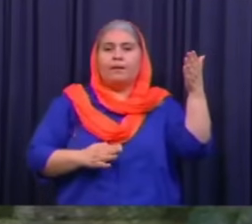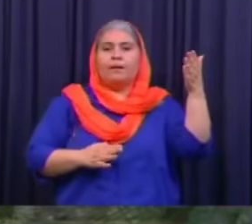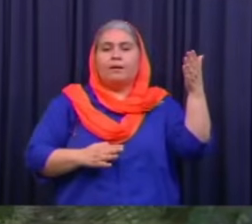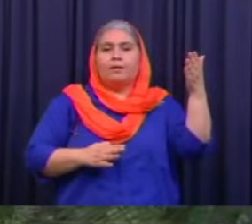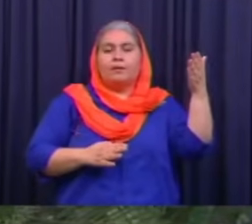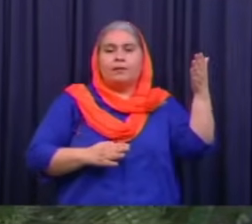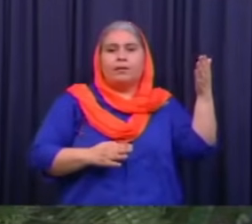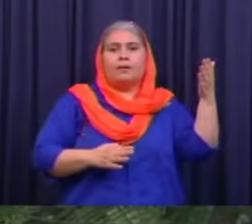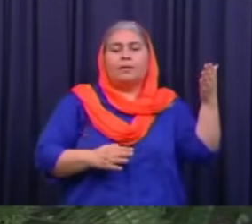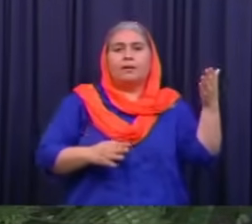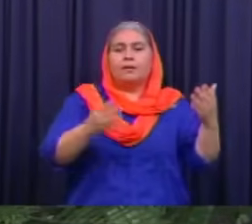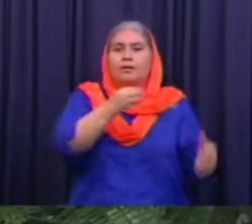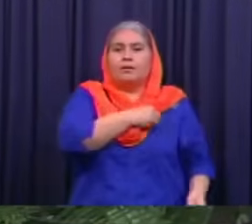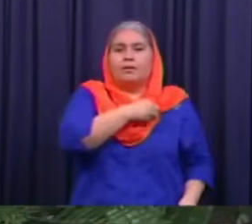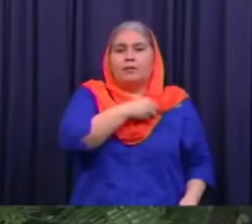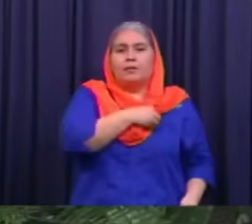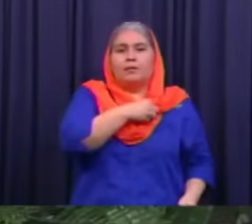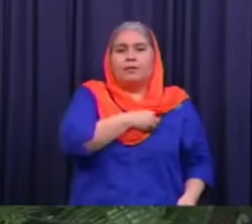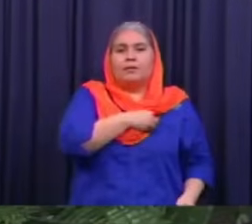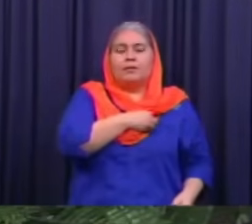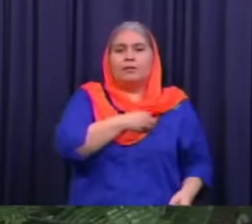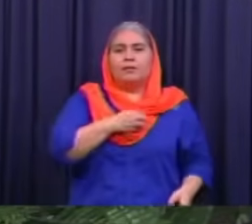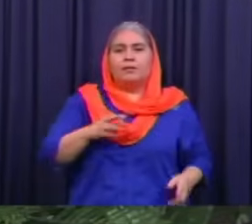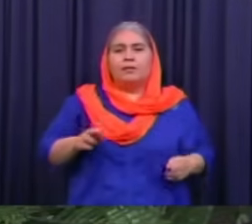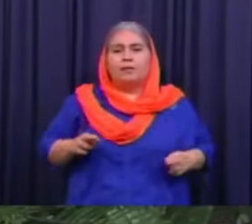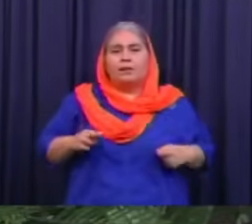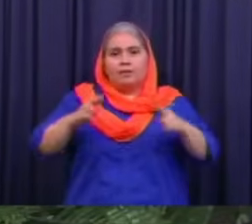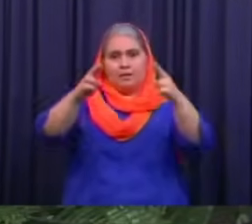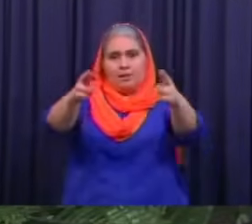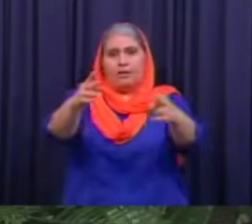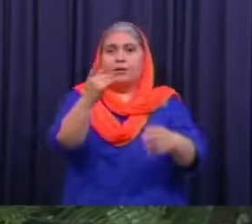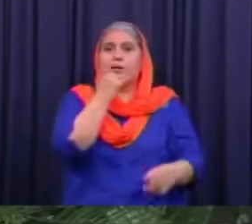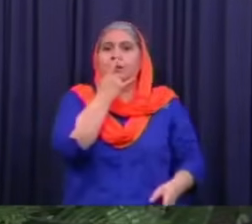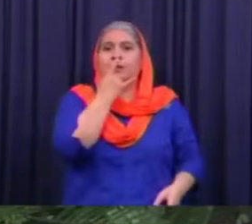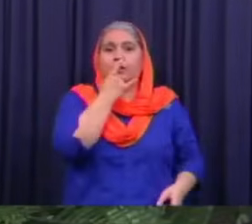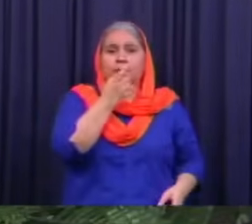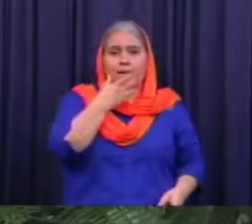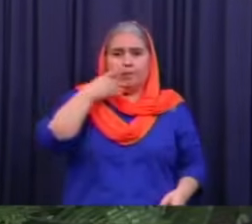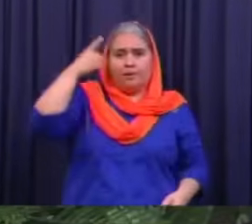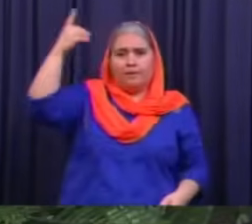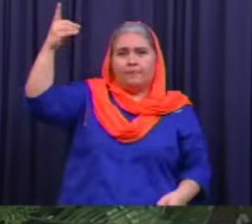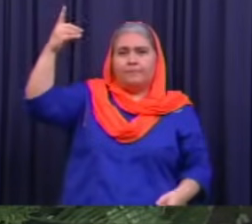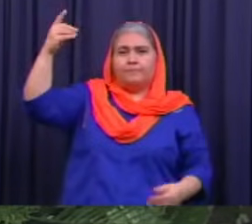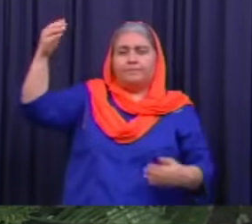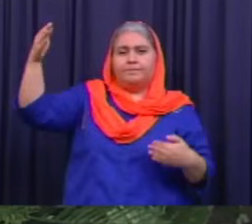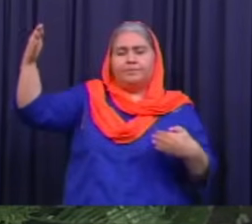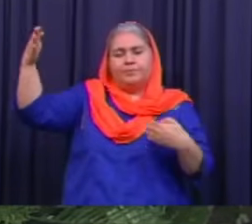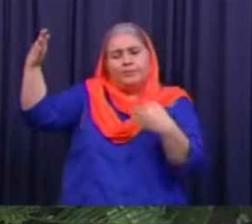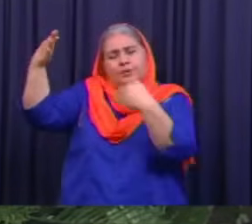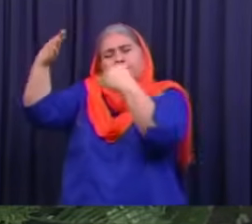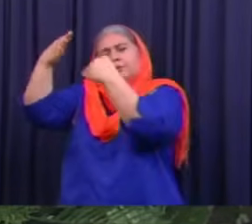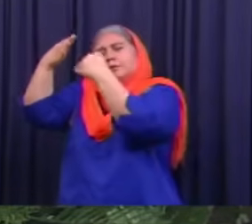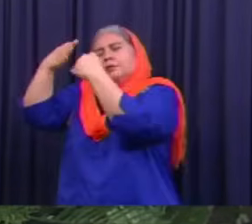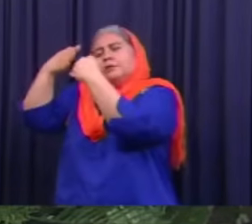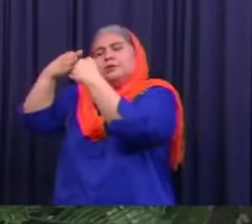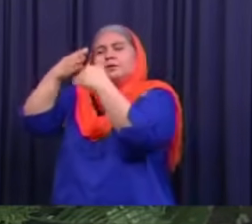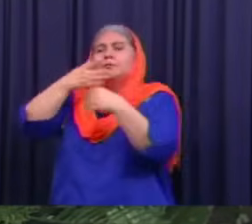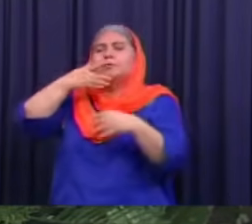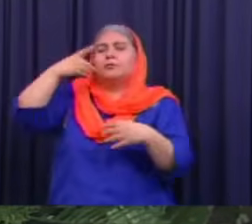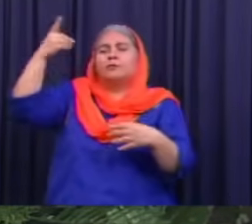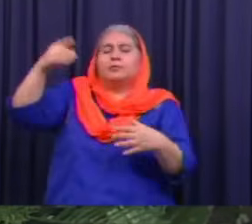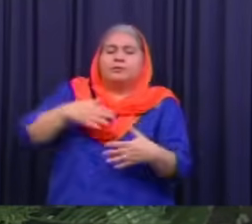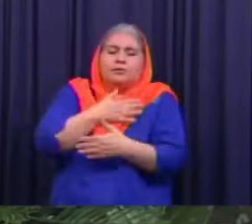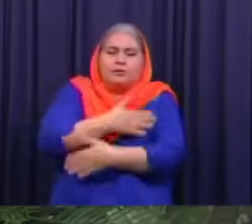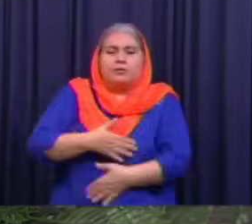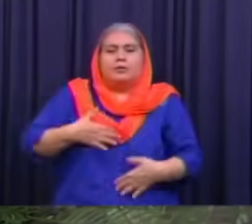para recibir el perdón de Dios para acercarse a él para disfrutar de la vida de Dios para que su nombre sea inscrito